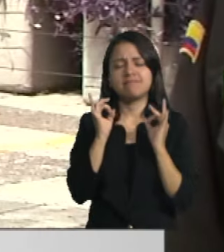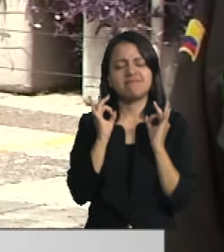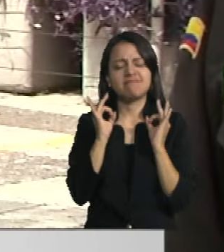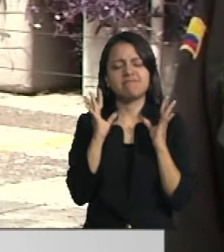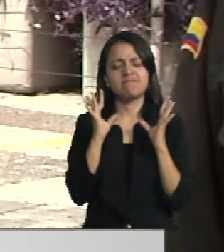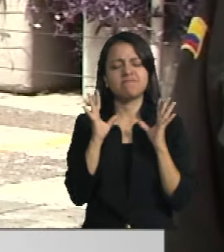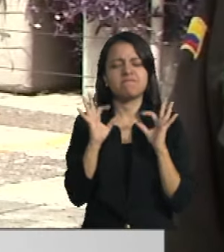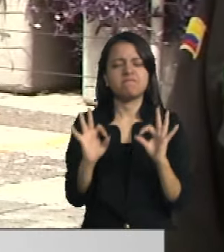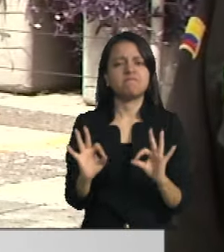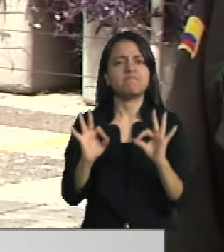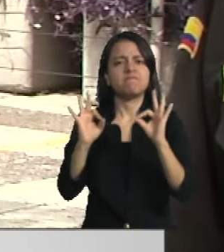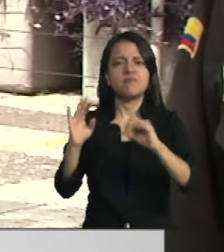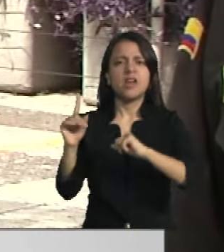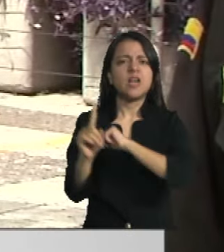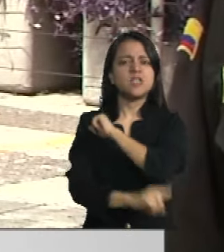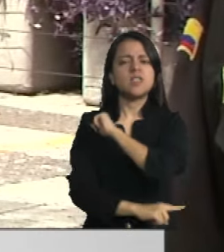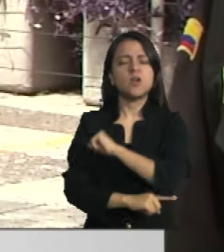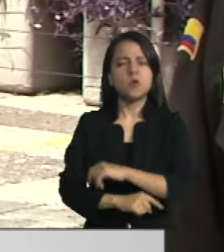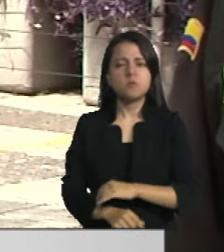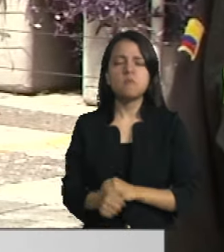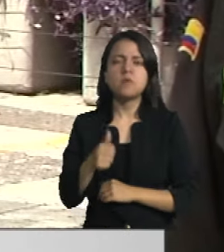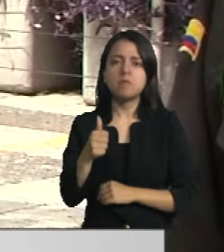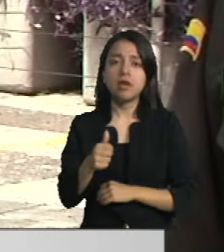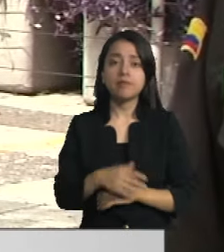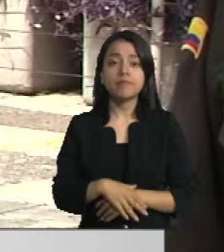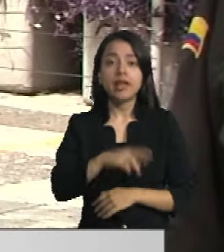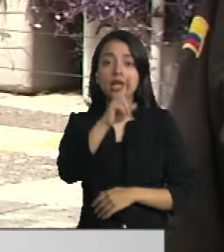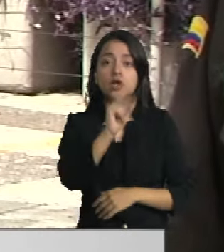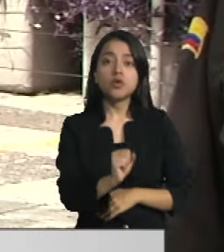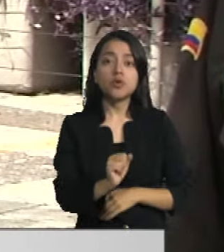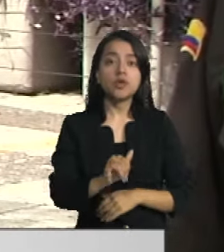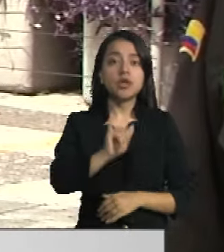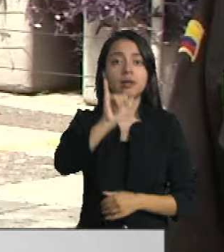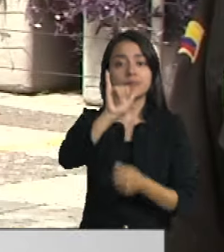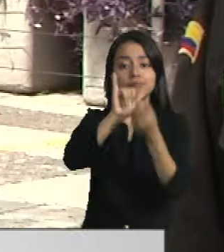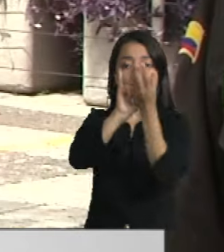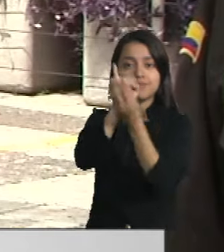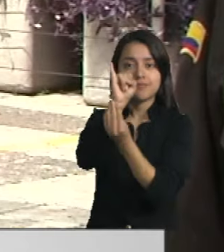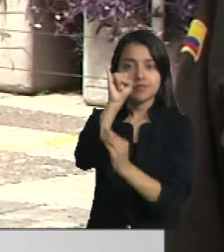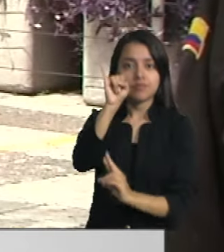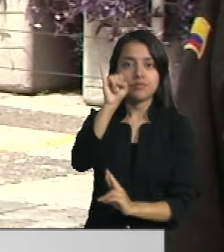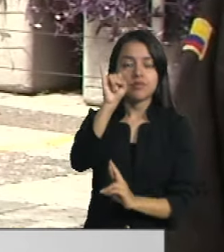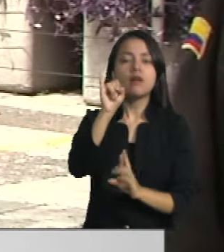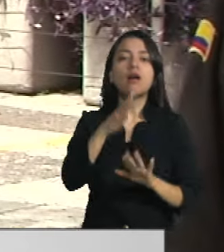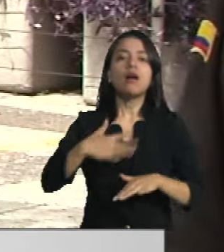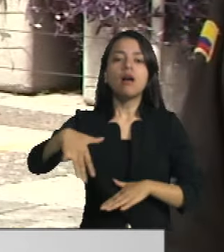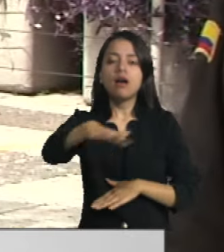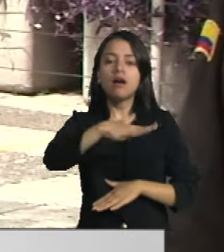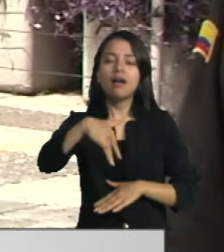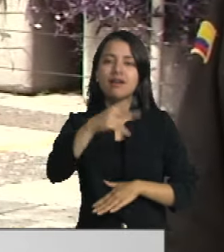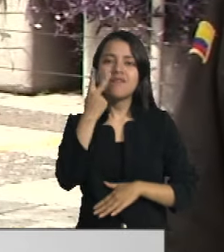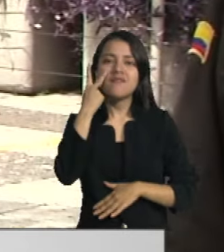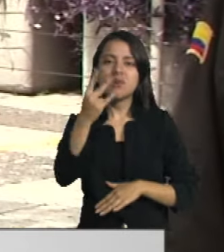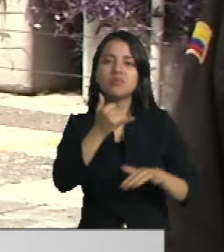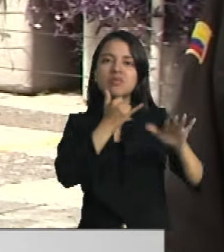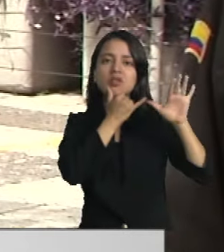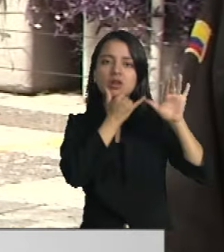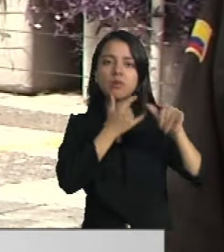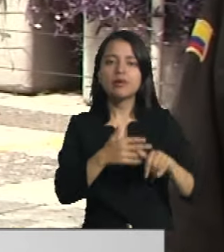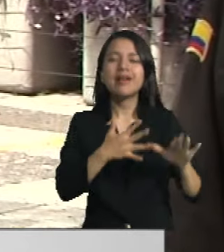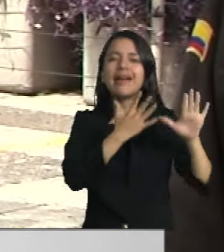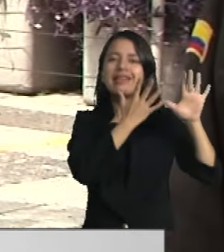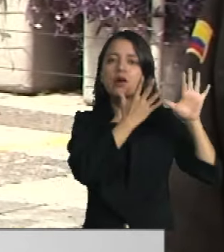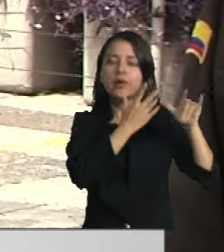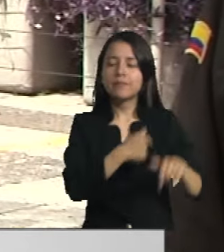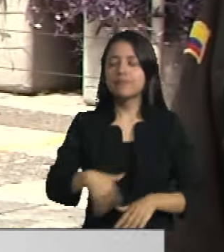sanción ejemplar. Ocurrió en el municipio de Itagüí, en el sur del Valle de Aburrá. En el registro de cámaras de seguridad se ve a un hombre ingresando a